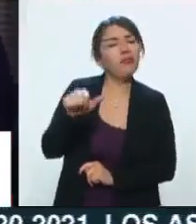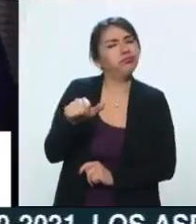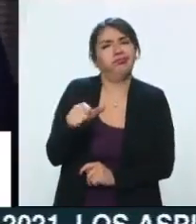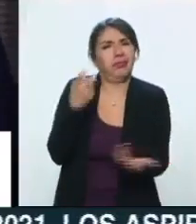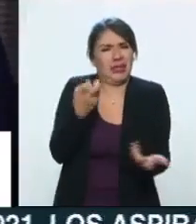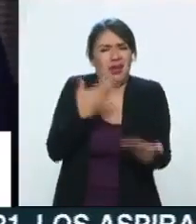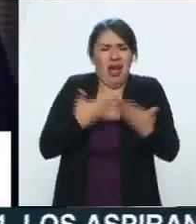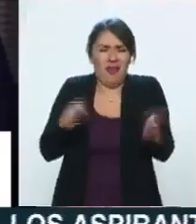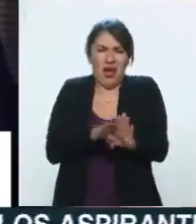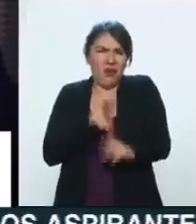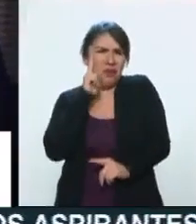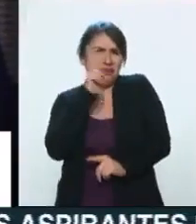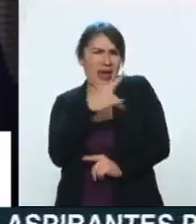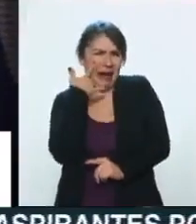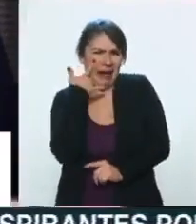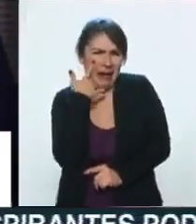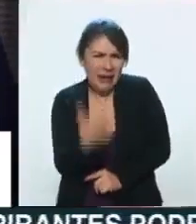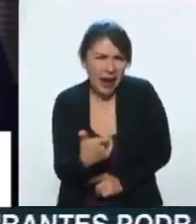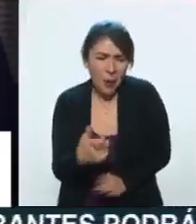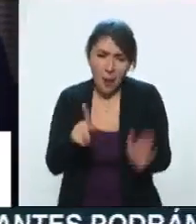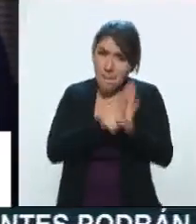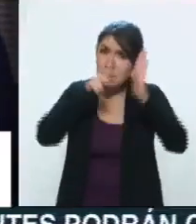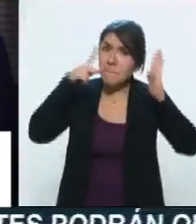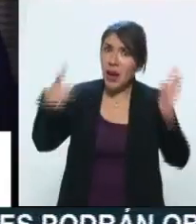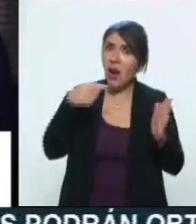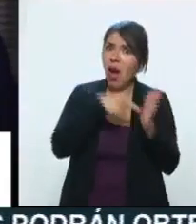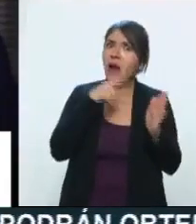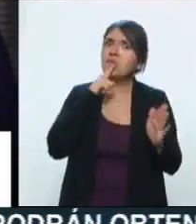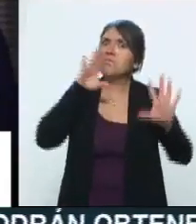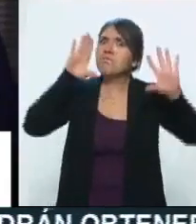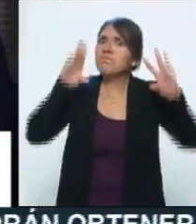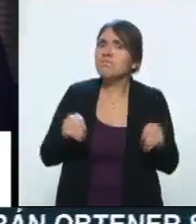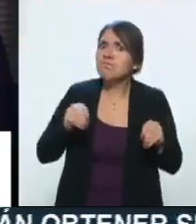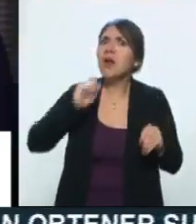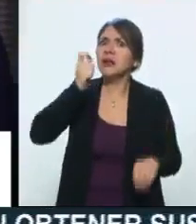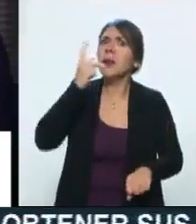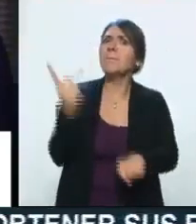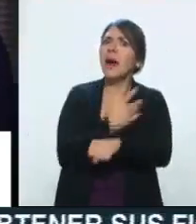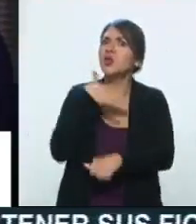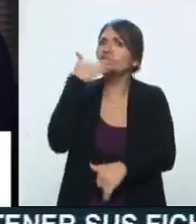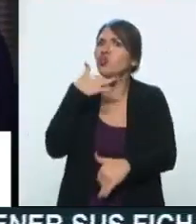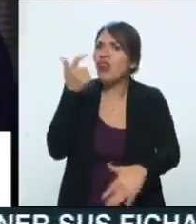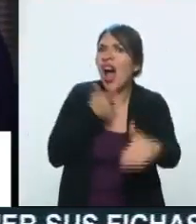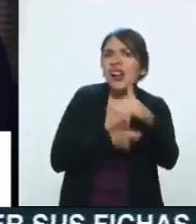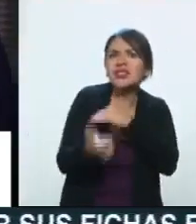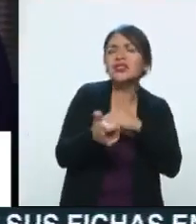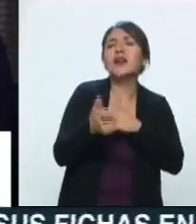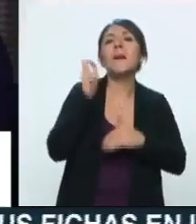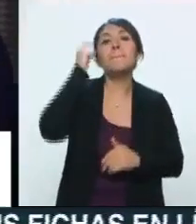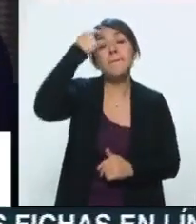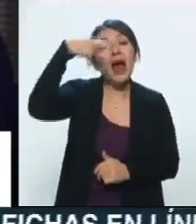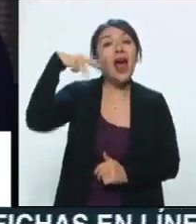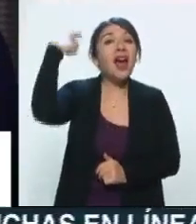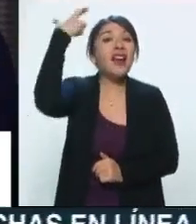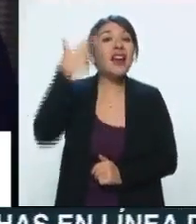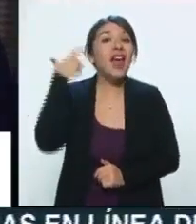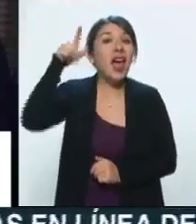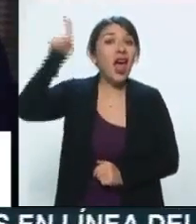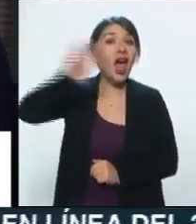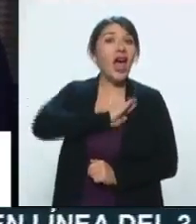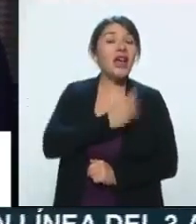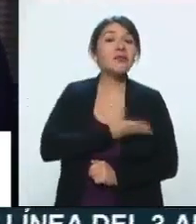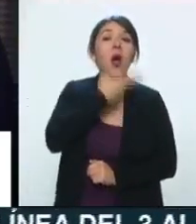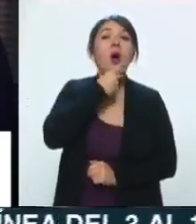qué extraño que El País no dijera nada del caso de corrupción del rey emérito de España,